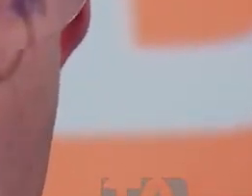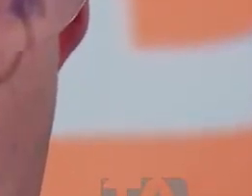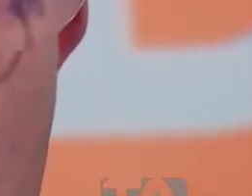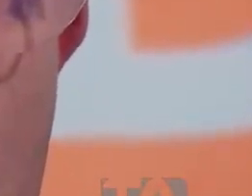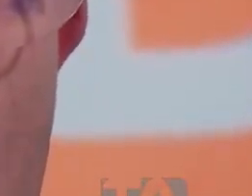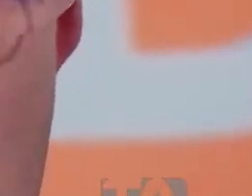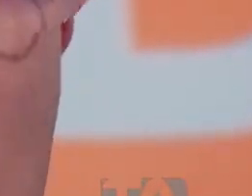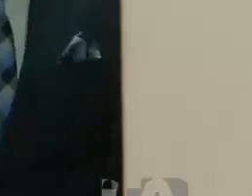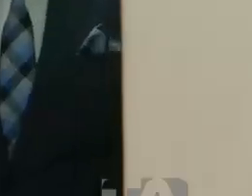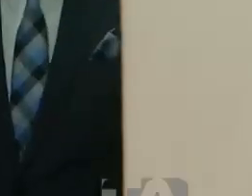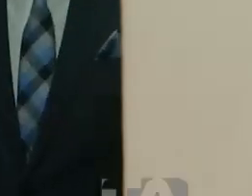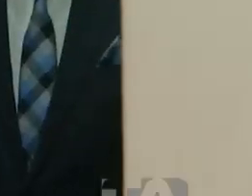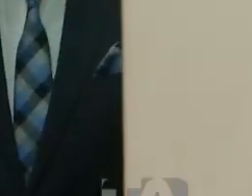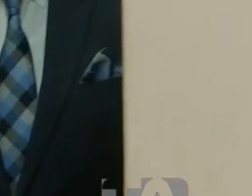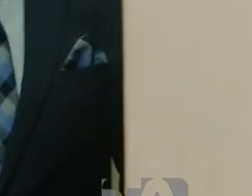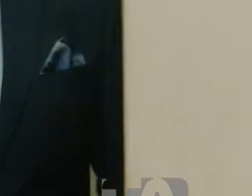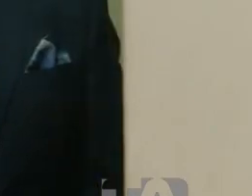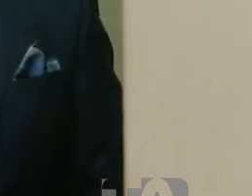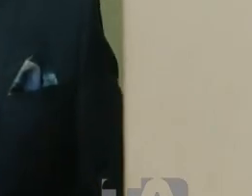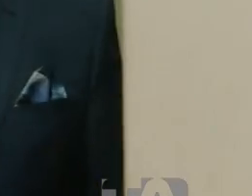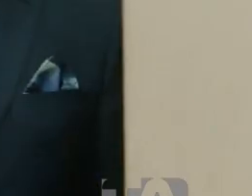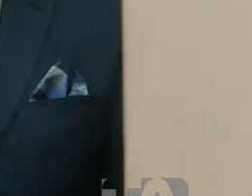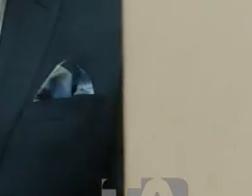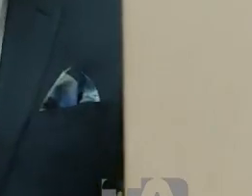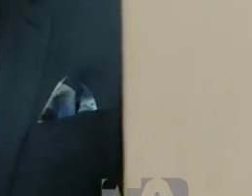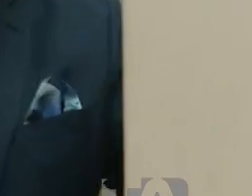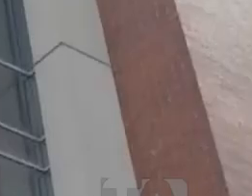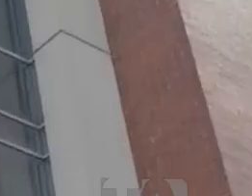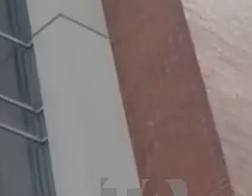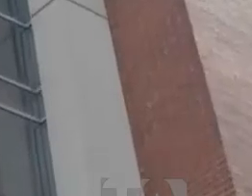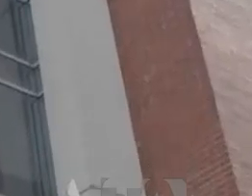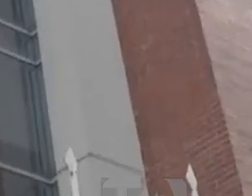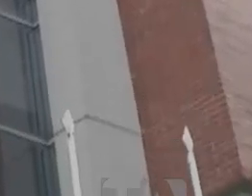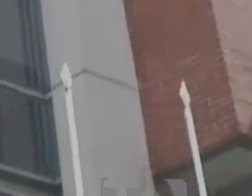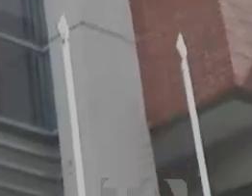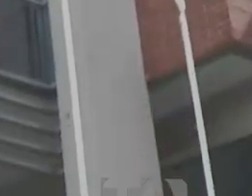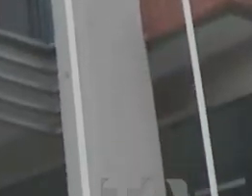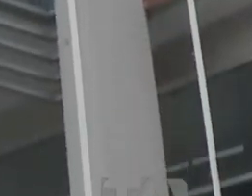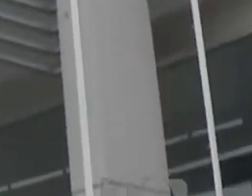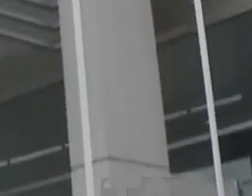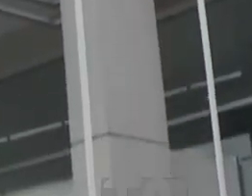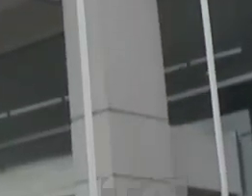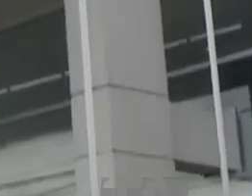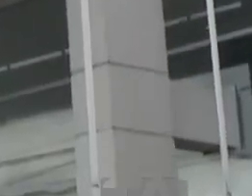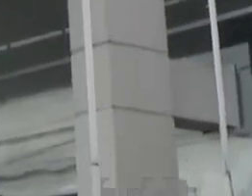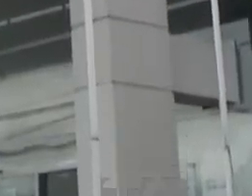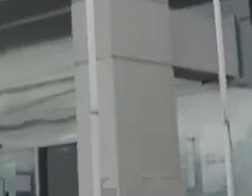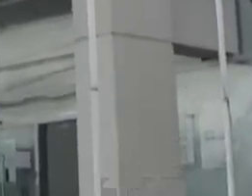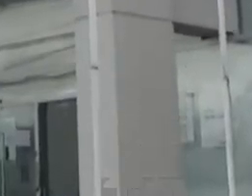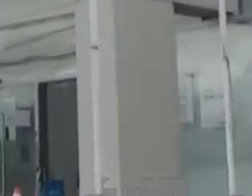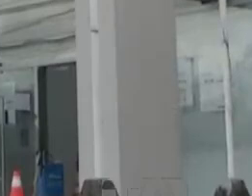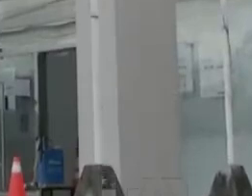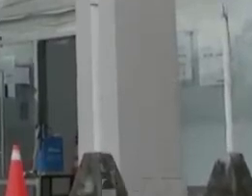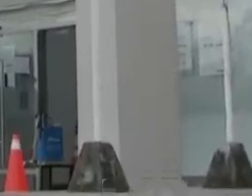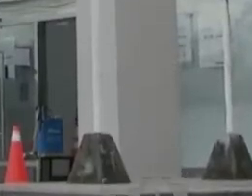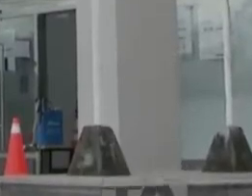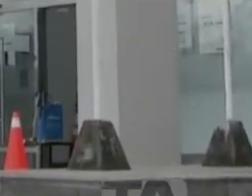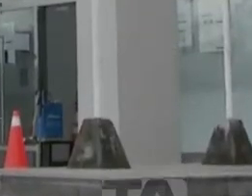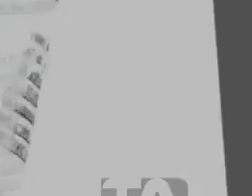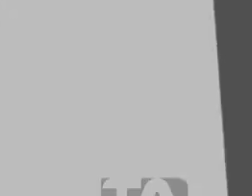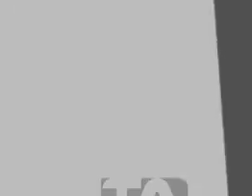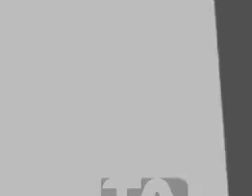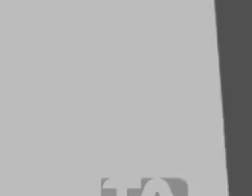Carlos Riofrío le respondió citando varias normativas procesales, que dicha información es confidencial y que debe ser mantenida bajo